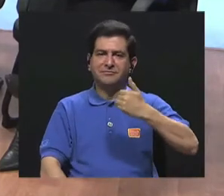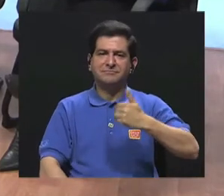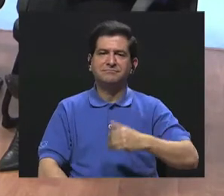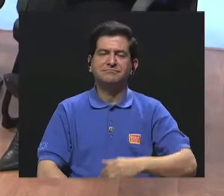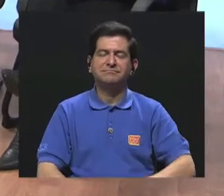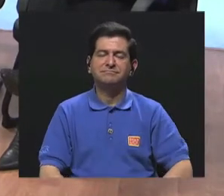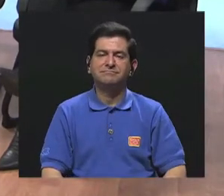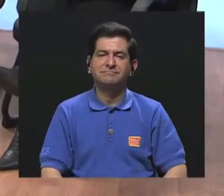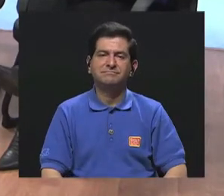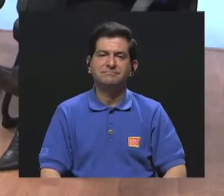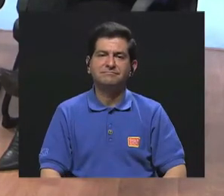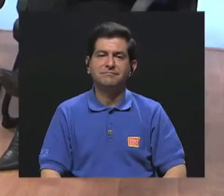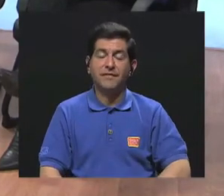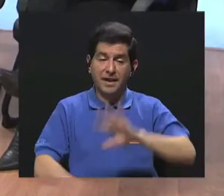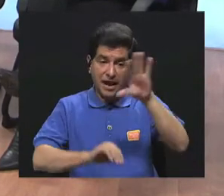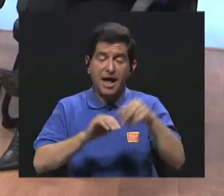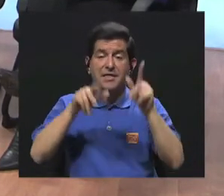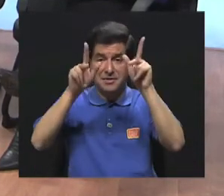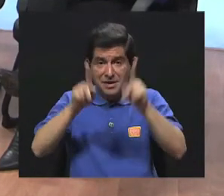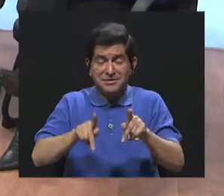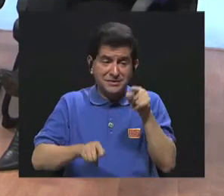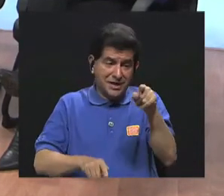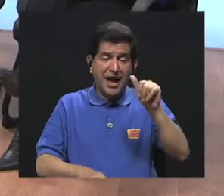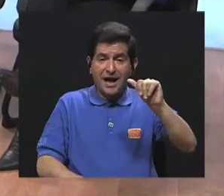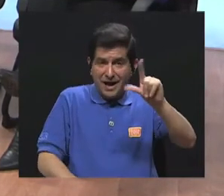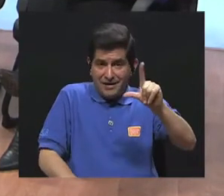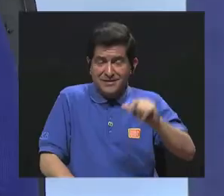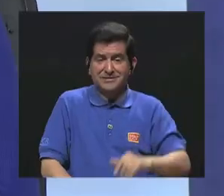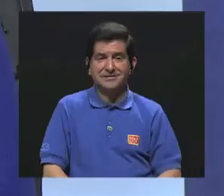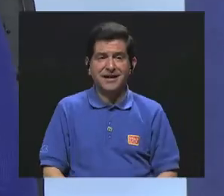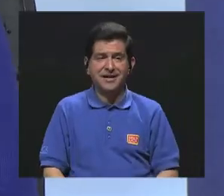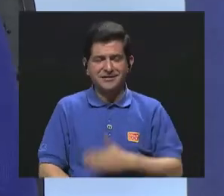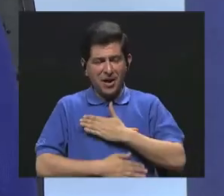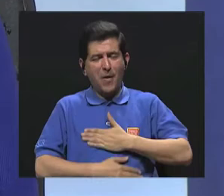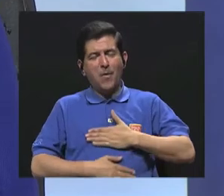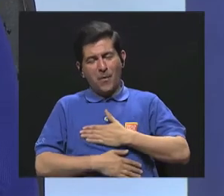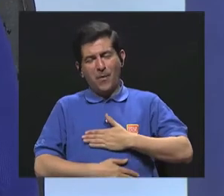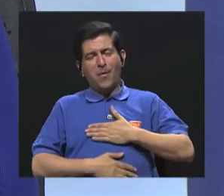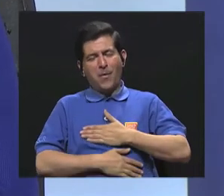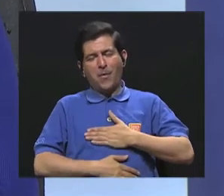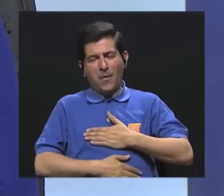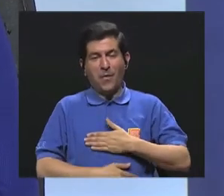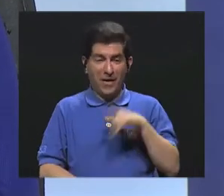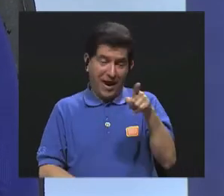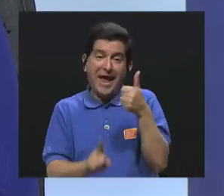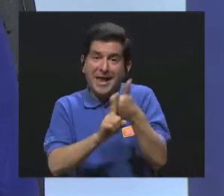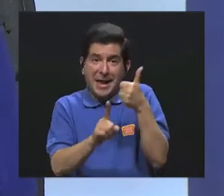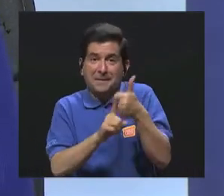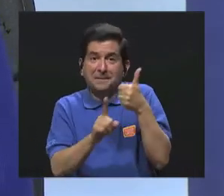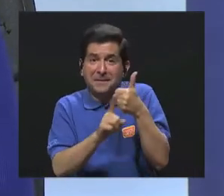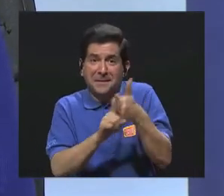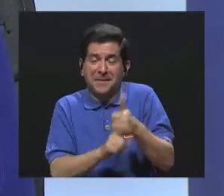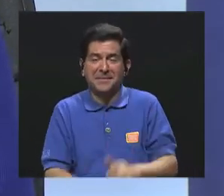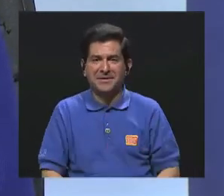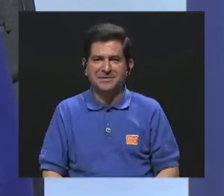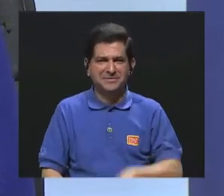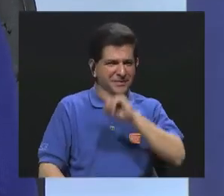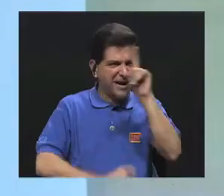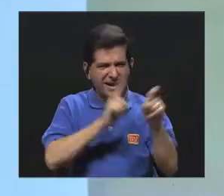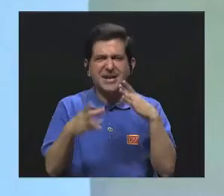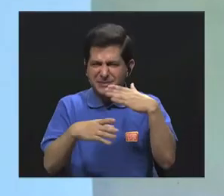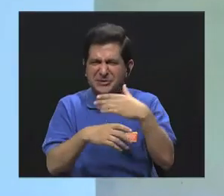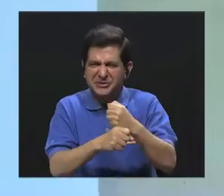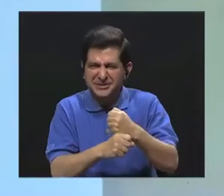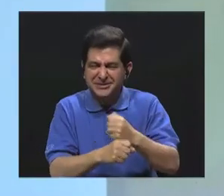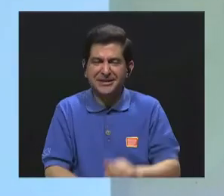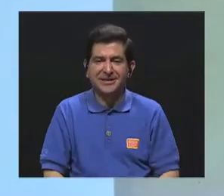Y además es un personaje también, sí, divertido, Alexandra, en el documental. Sí, como pregunta. Entonces,